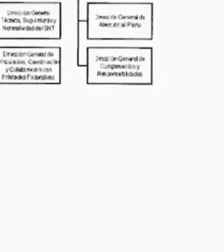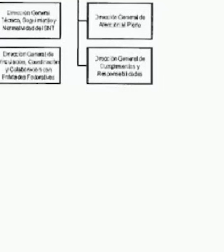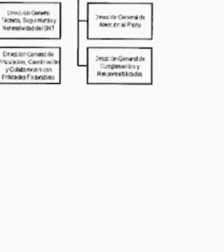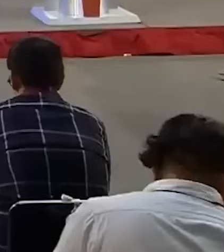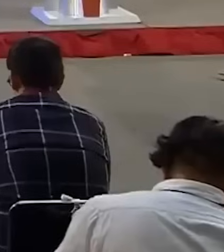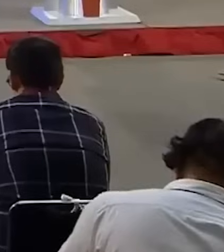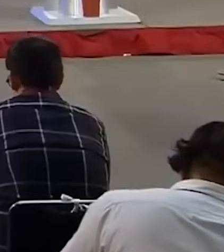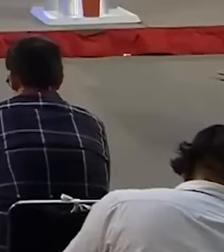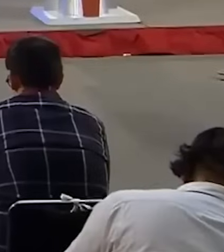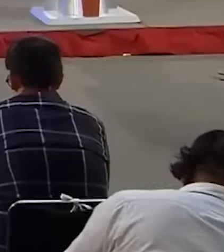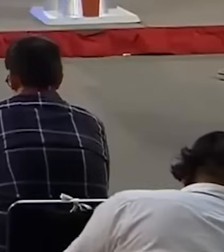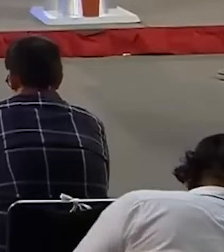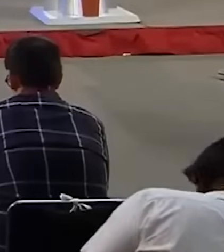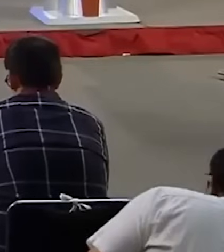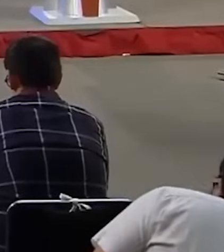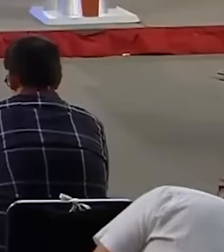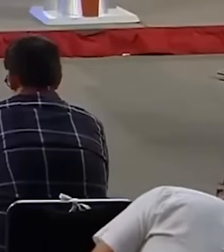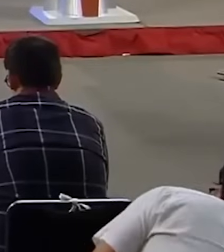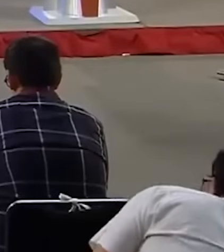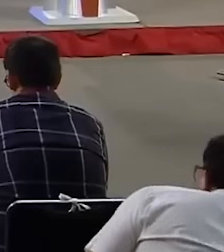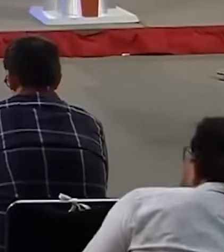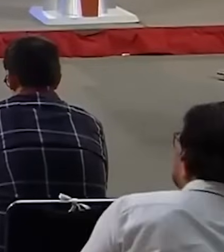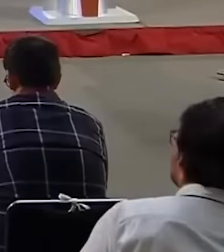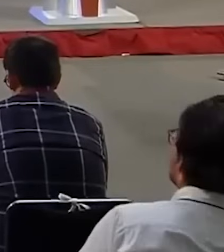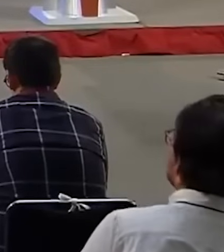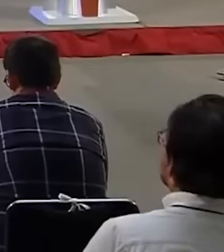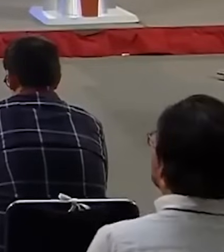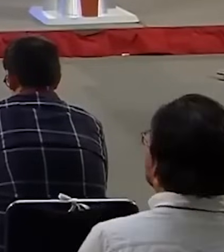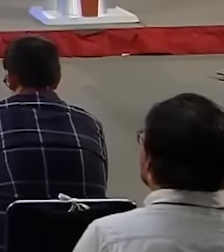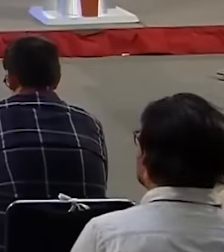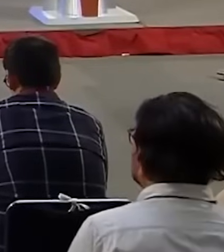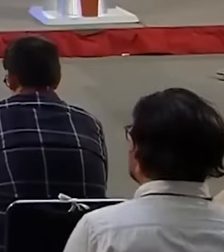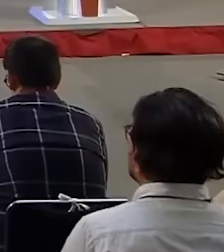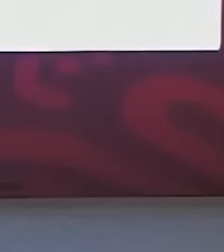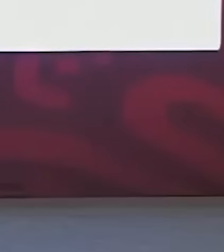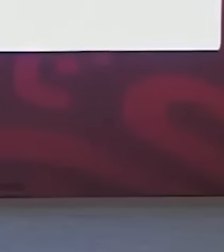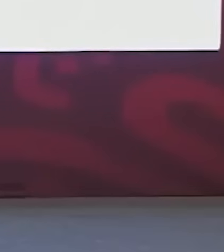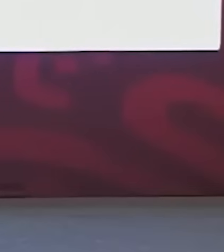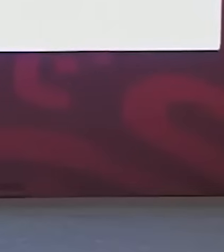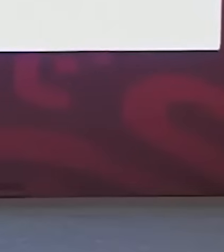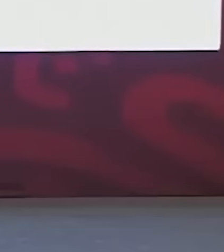¿Hay información o hay manipulación? Ahí se los dejo de tarea.